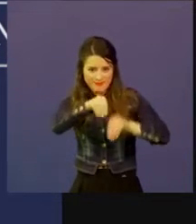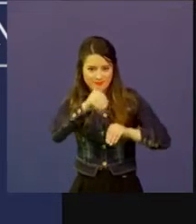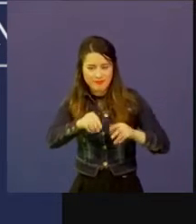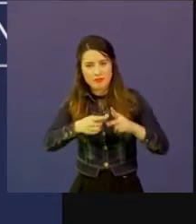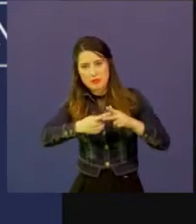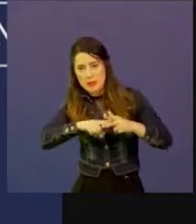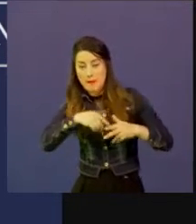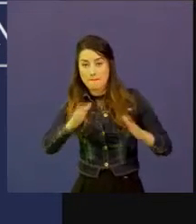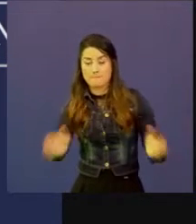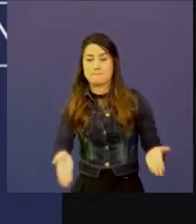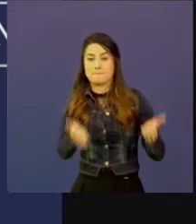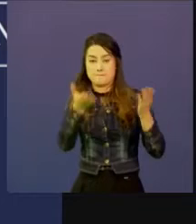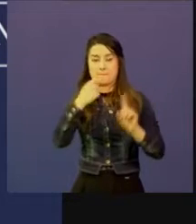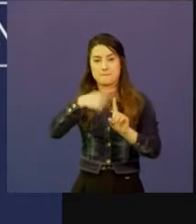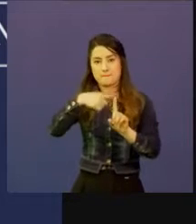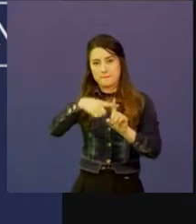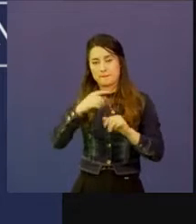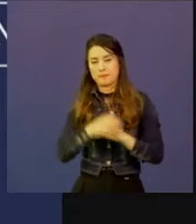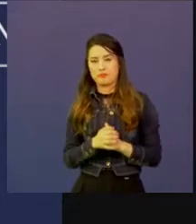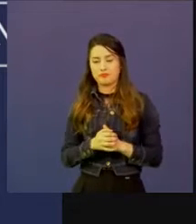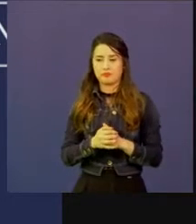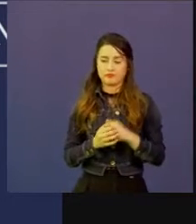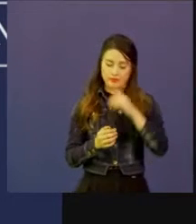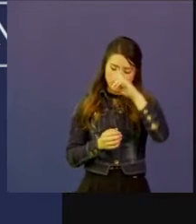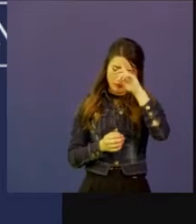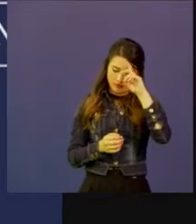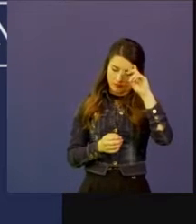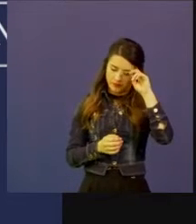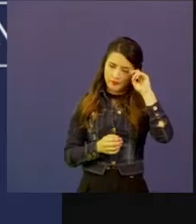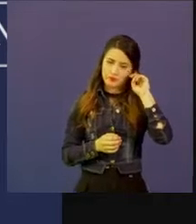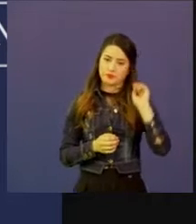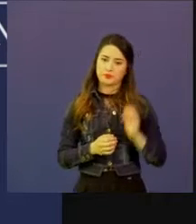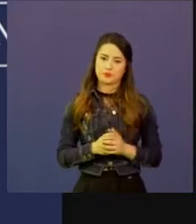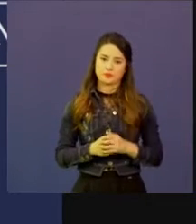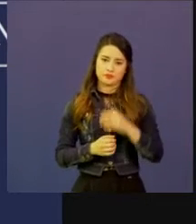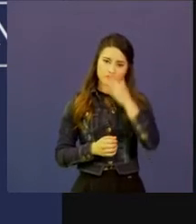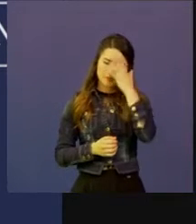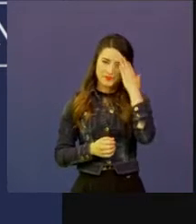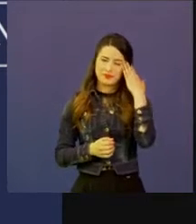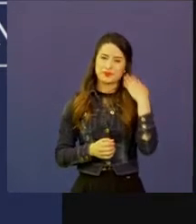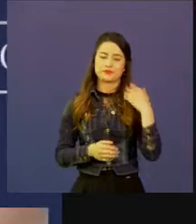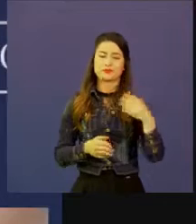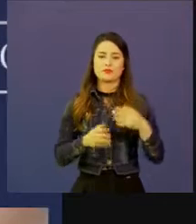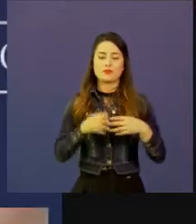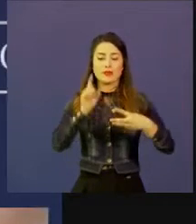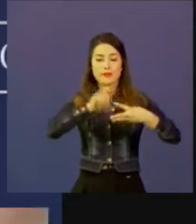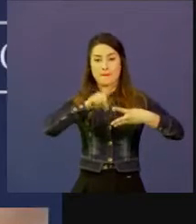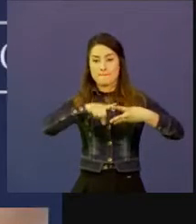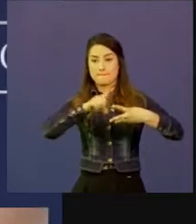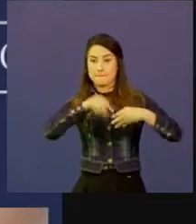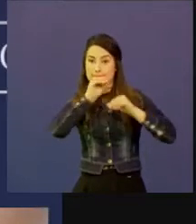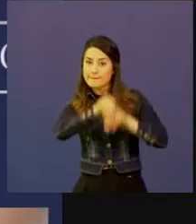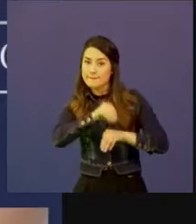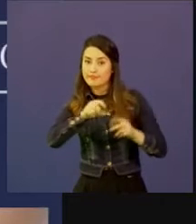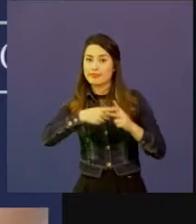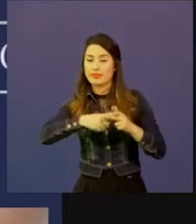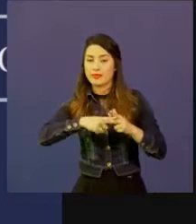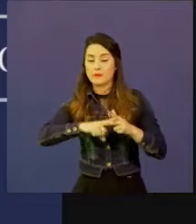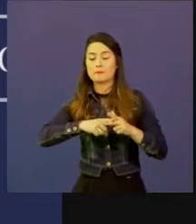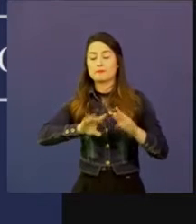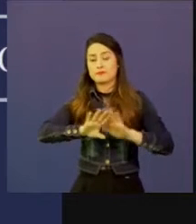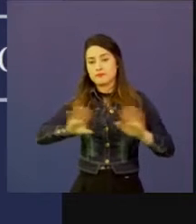en ese mismo proceso les íbamos mostrando las tecnologías, casi que sin darse cuenta. Posterior a la fase de entrenamiento,